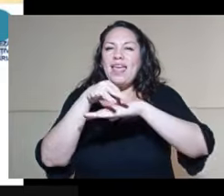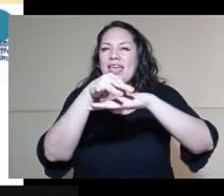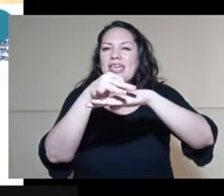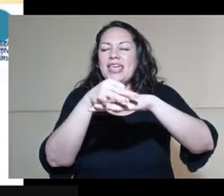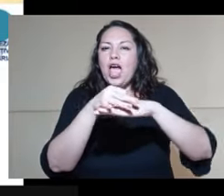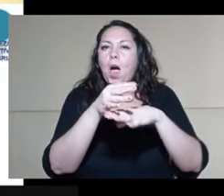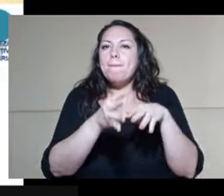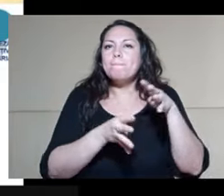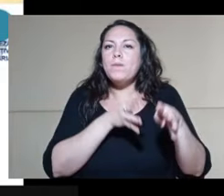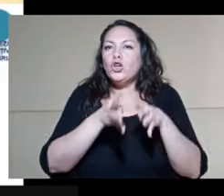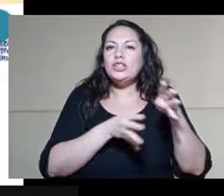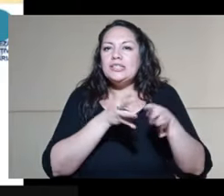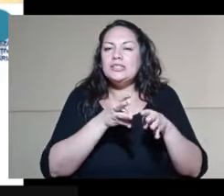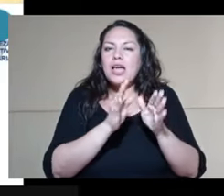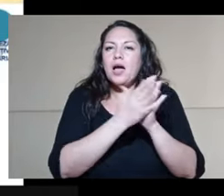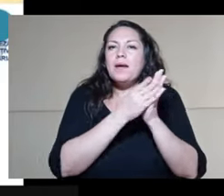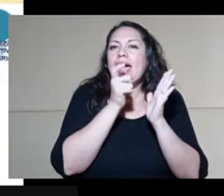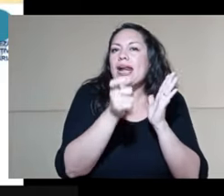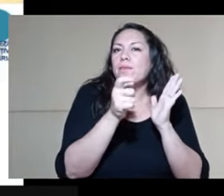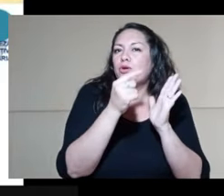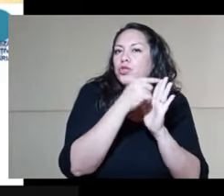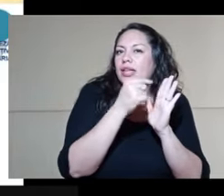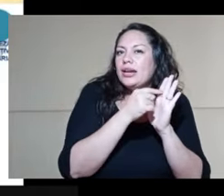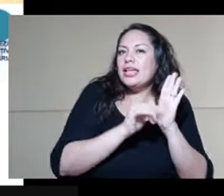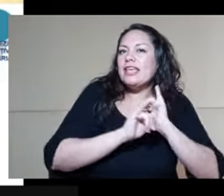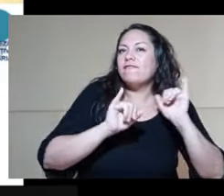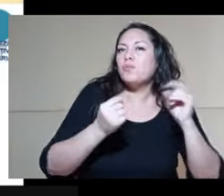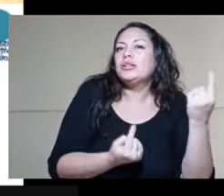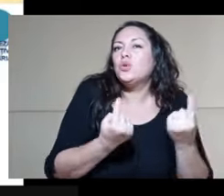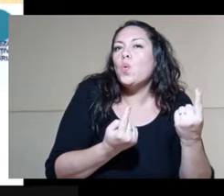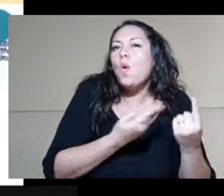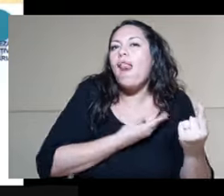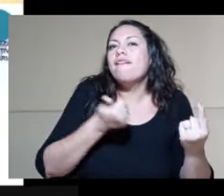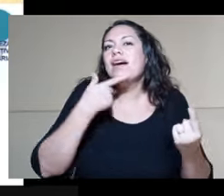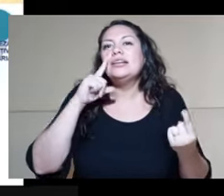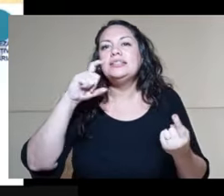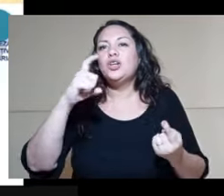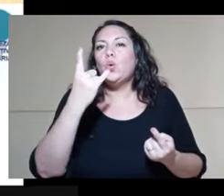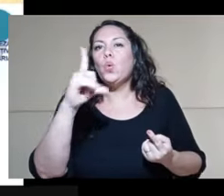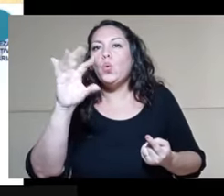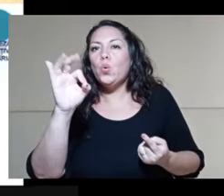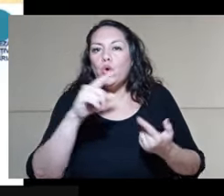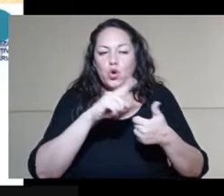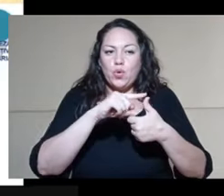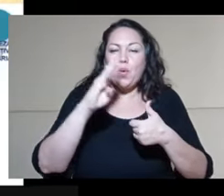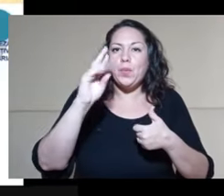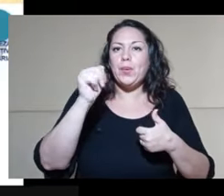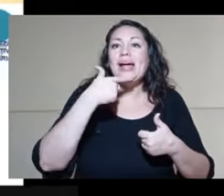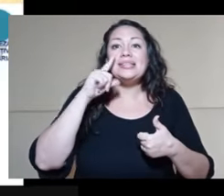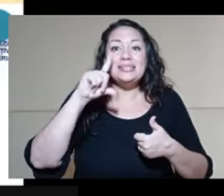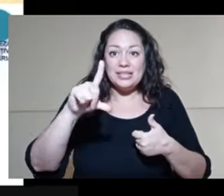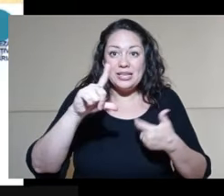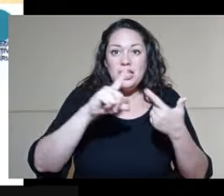de motricidad, tenían que responder uno de los fascículos y decir qué tipo de información llevaban esos fascículos. Y unos eran